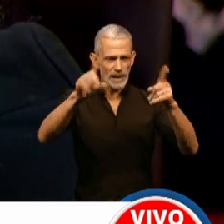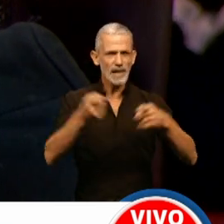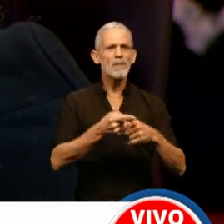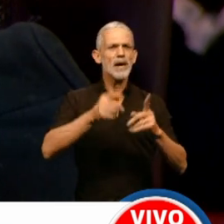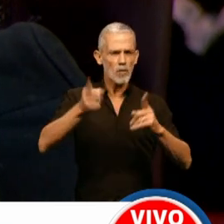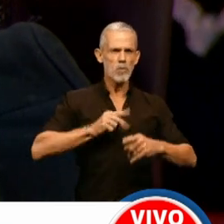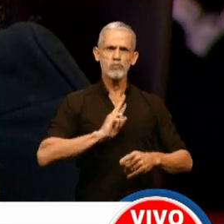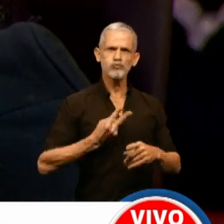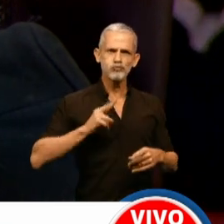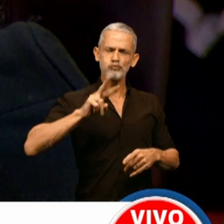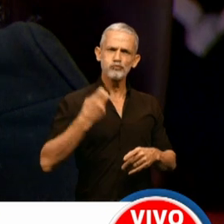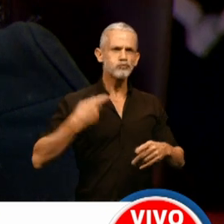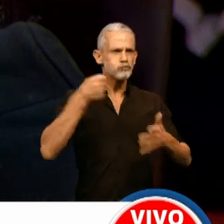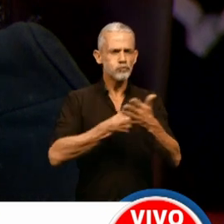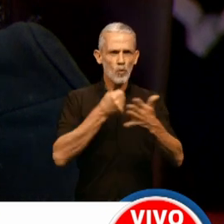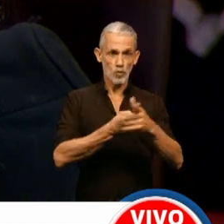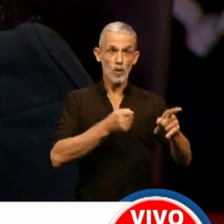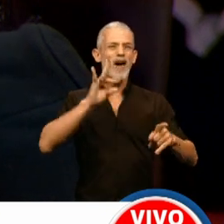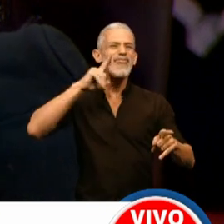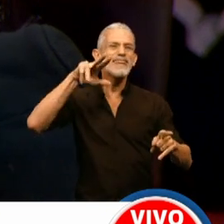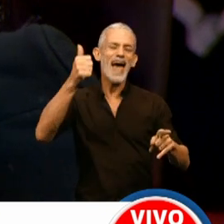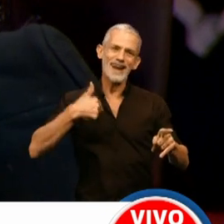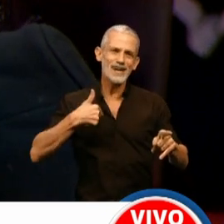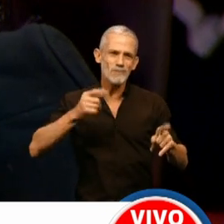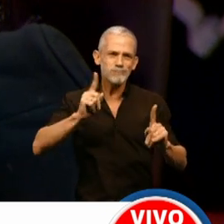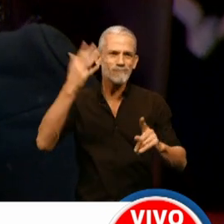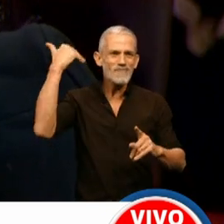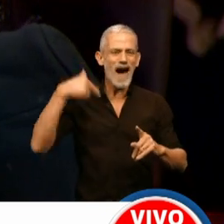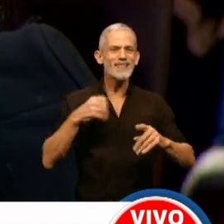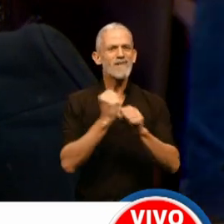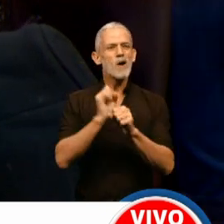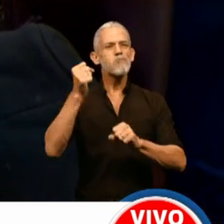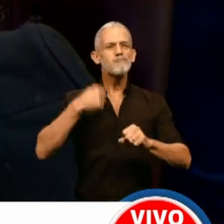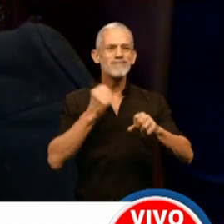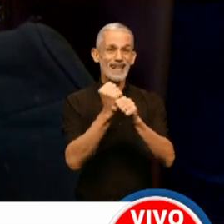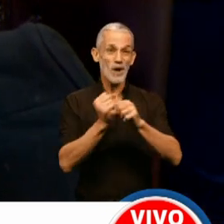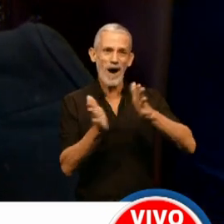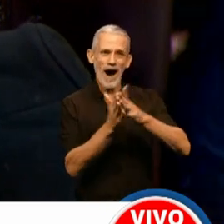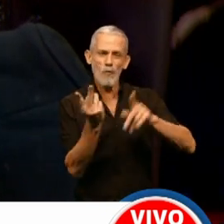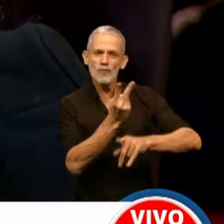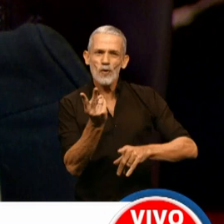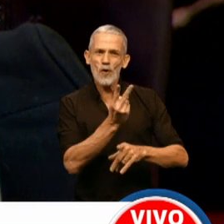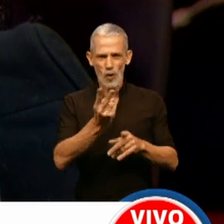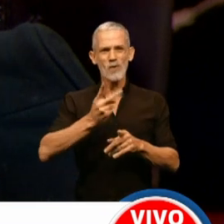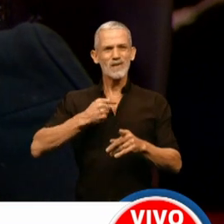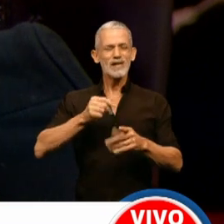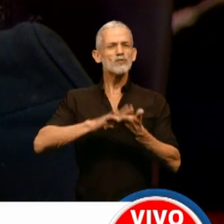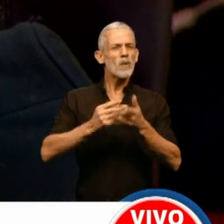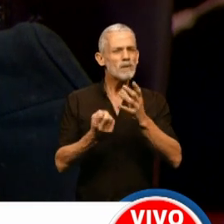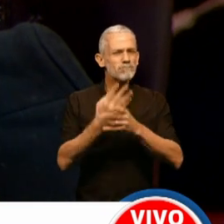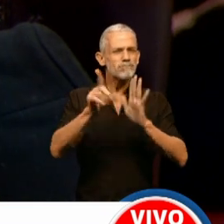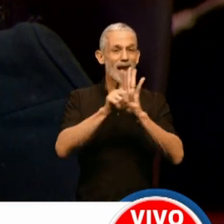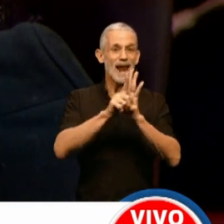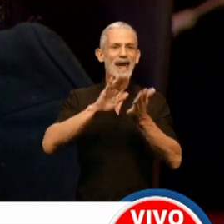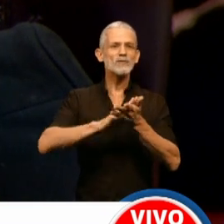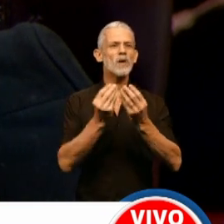feministas con diana tuve además la posibilidad de trabajar fuertemente en lo que fue toda la sanción de